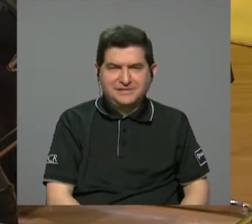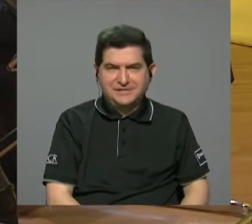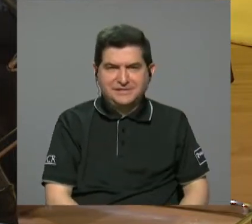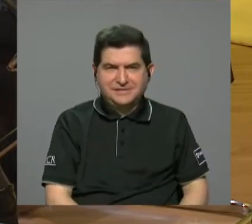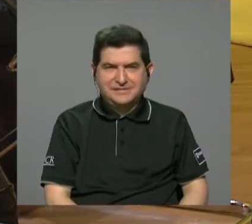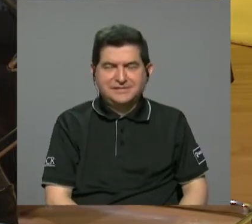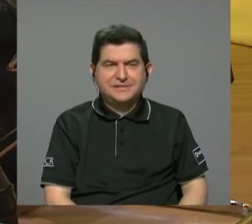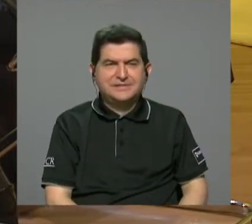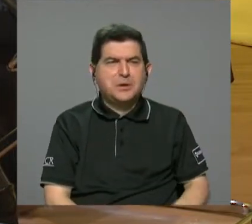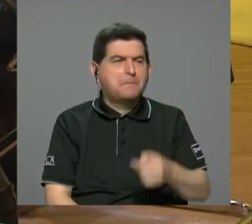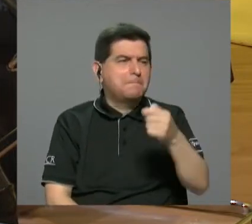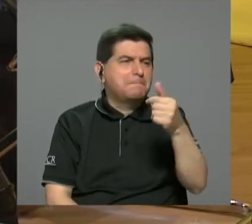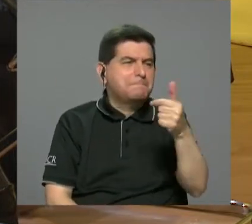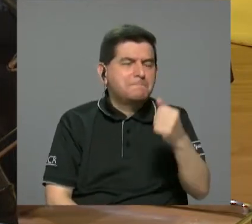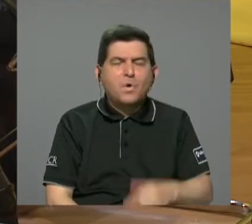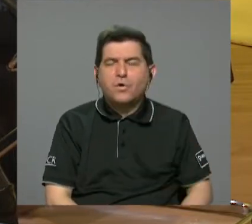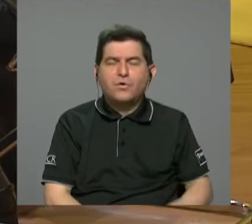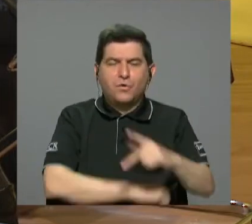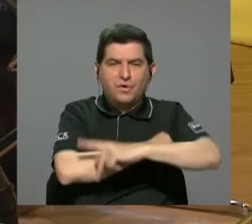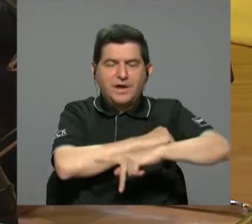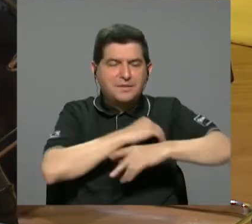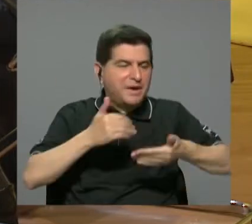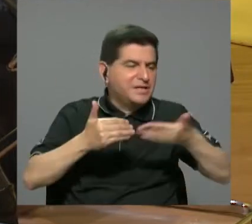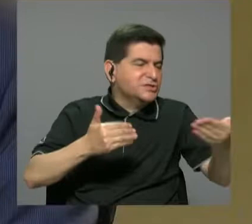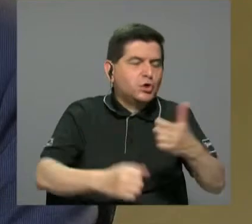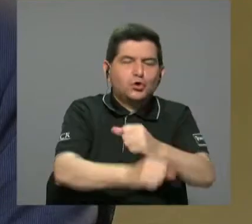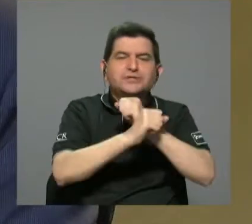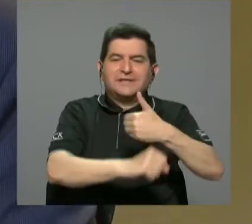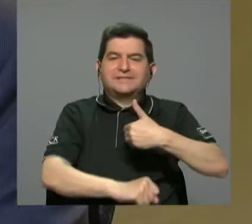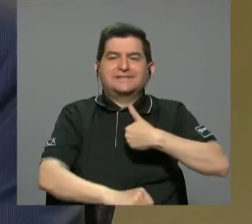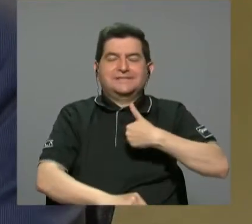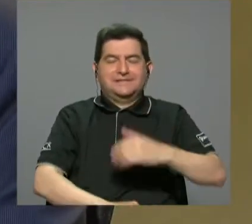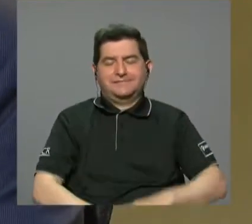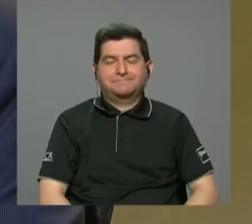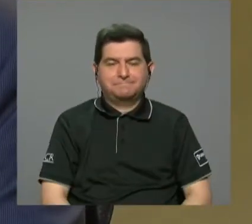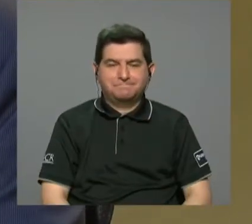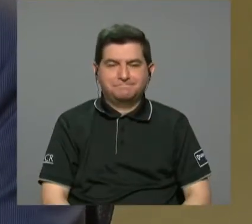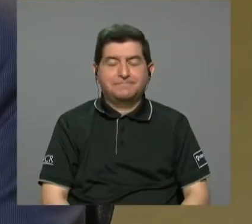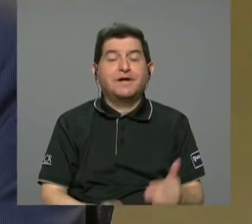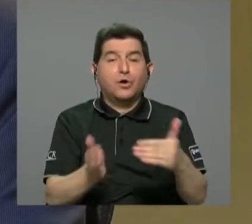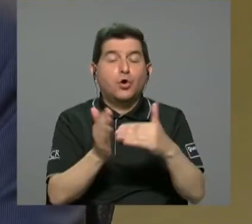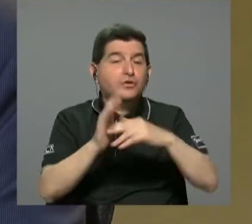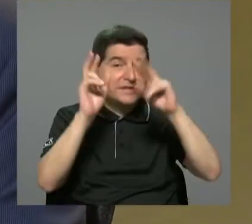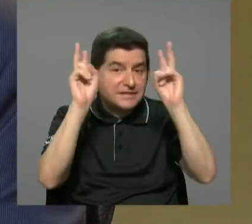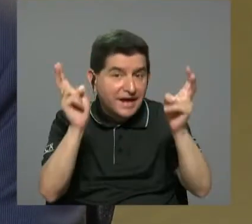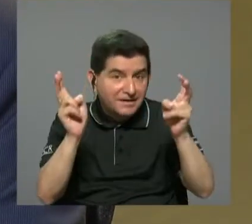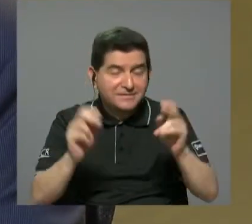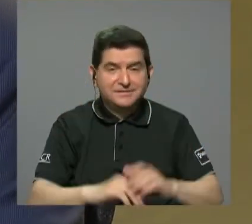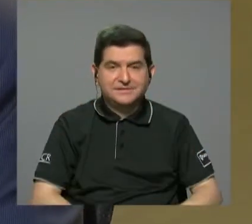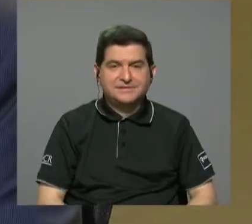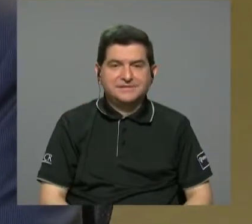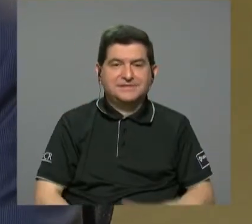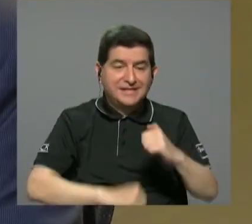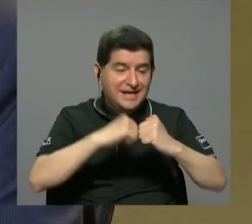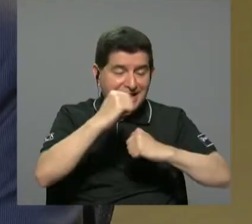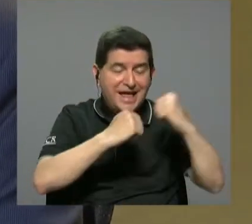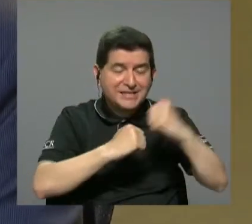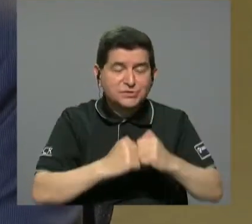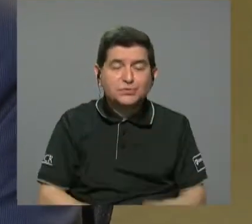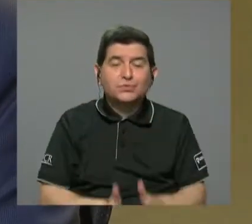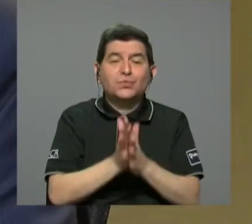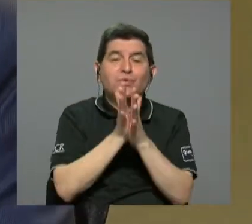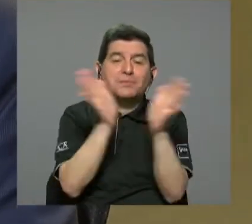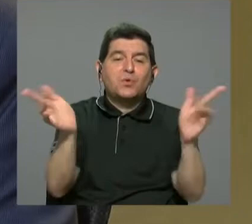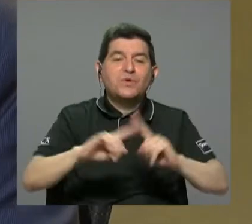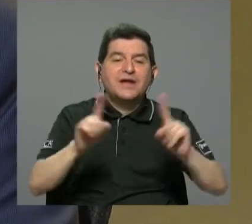de lo poquito que está asegurado este país. Sí, bueno, retomando el tema, sí, la infraestructura pública,